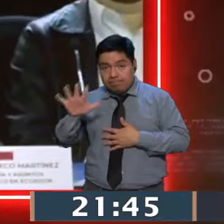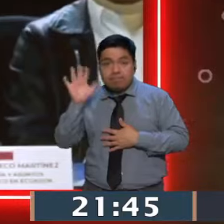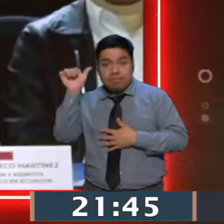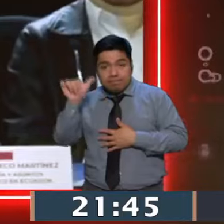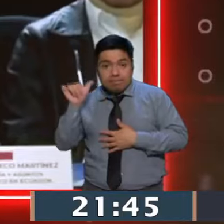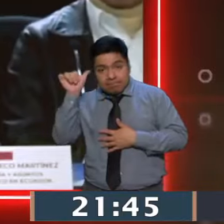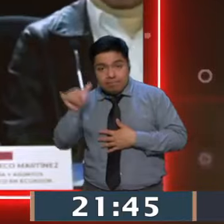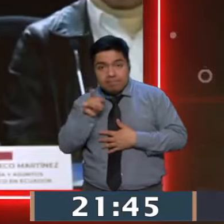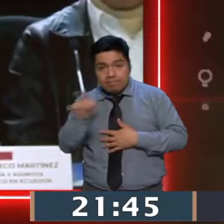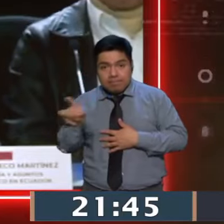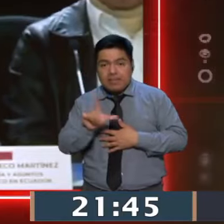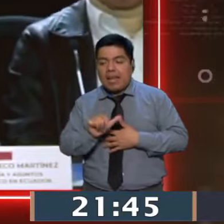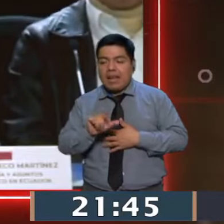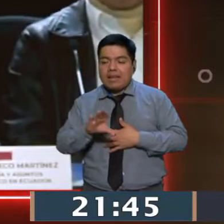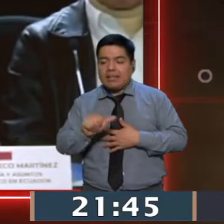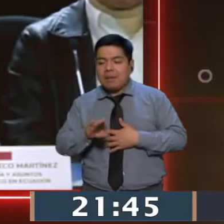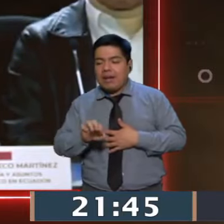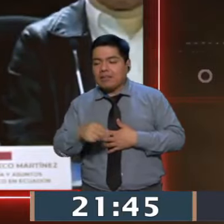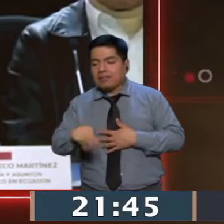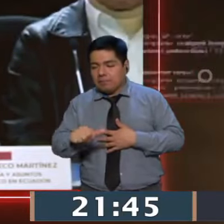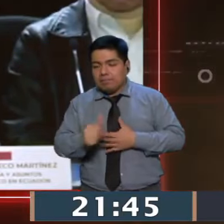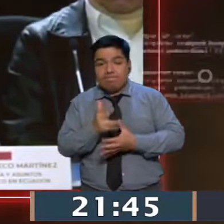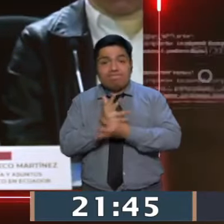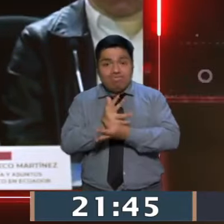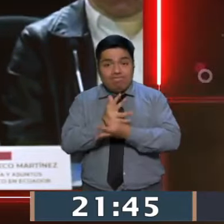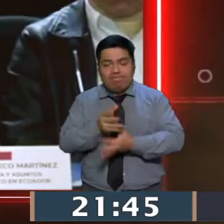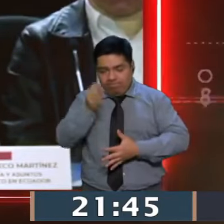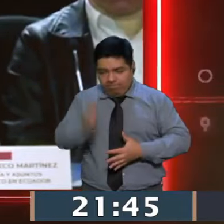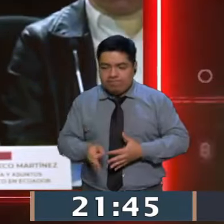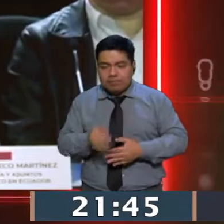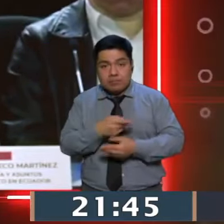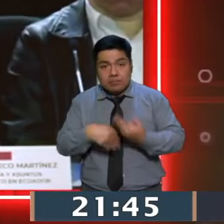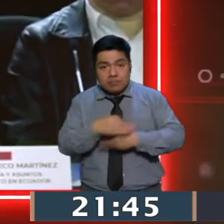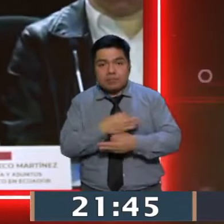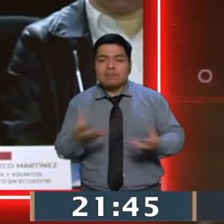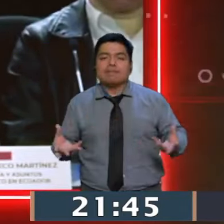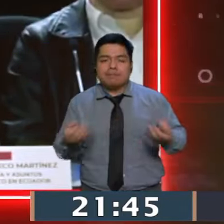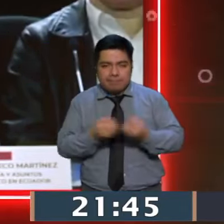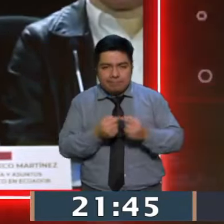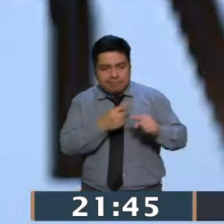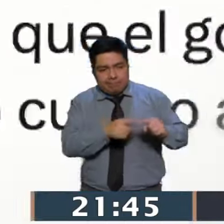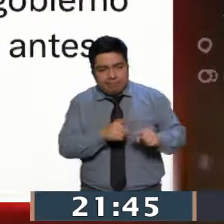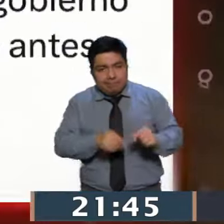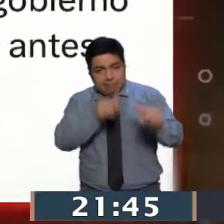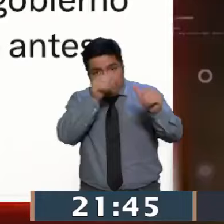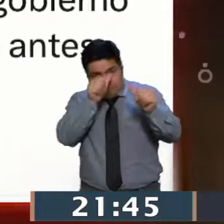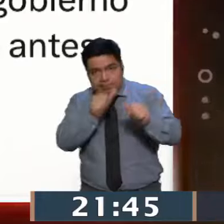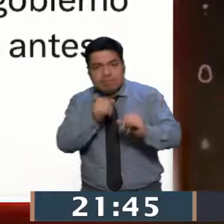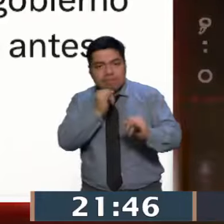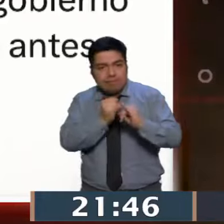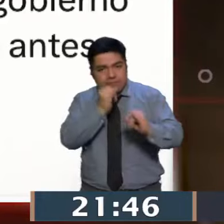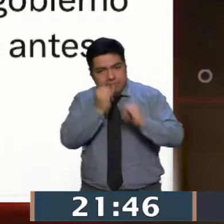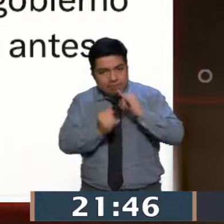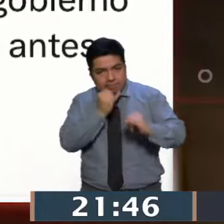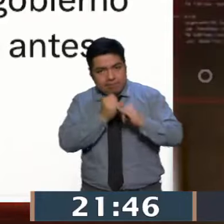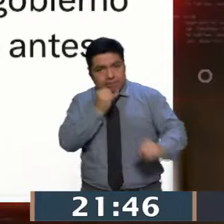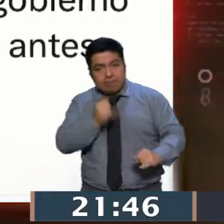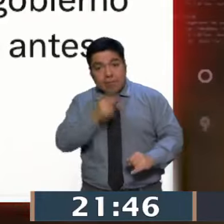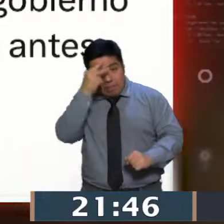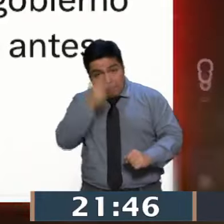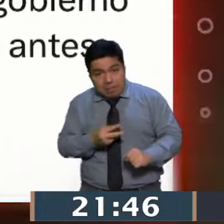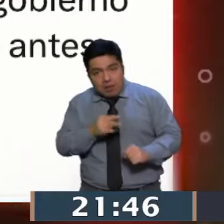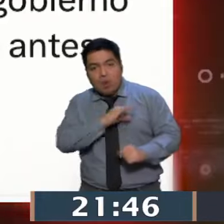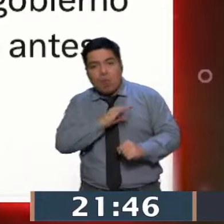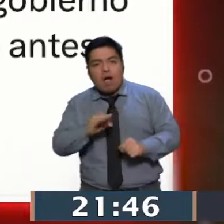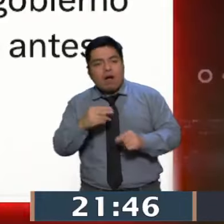canciller mexicana Alicia Bárcena aseguró que, en congruencia plena con las convenciones internacionales, México otorgaba